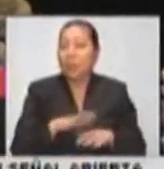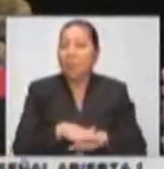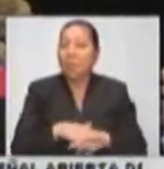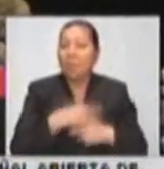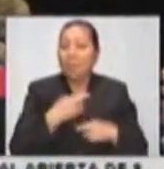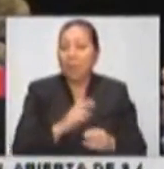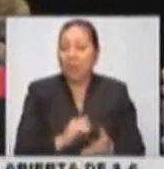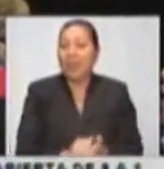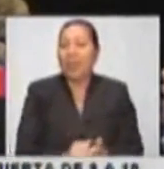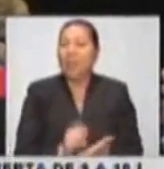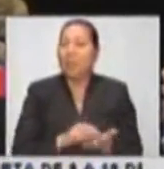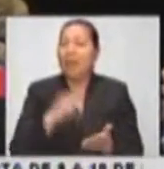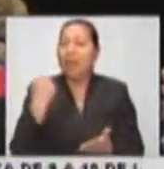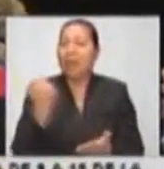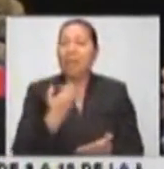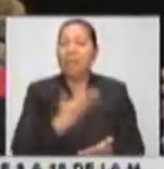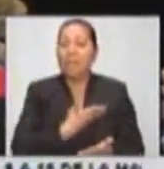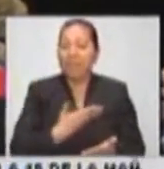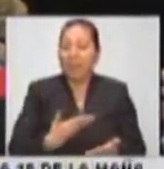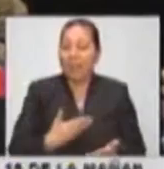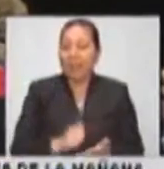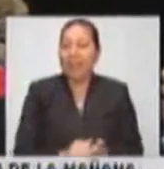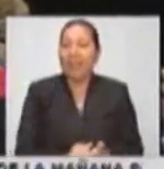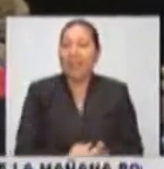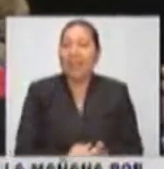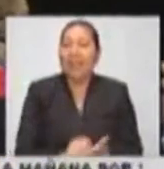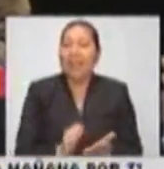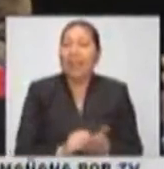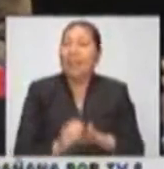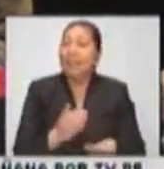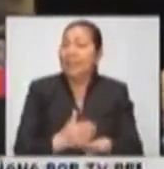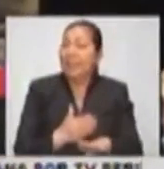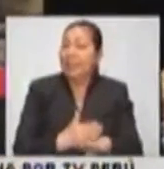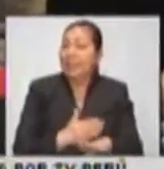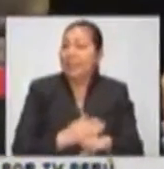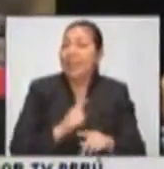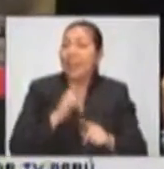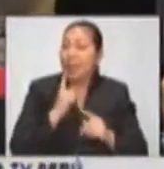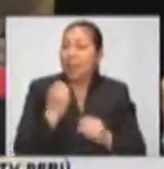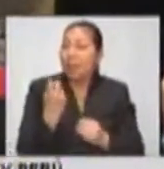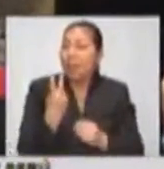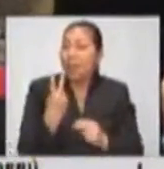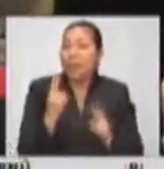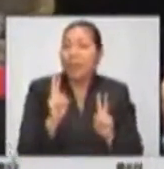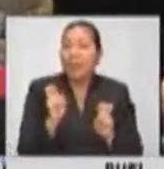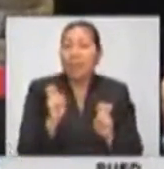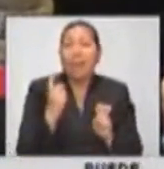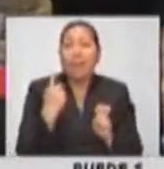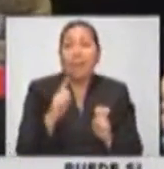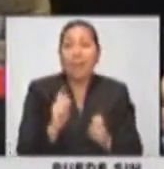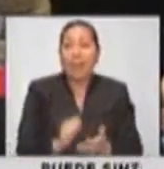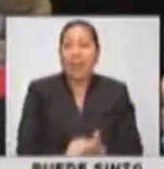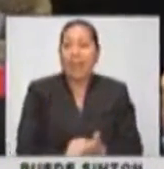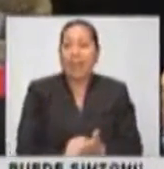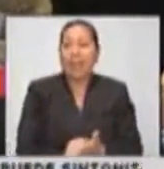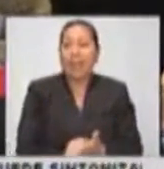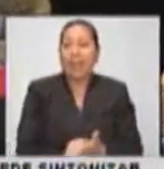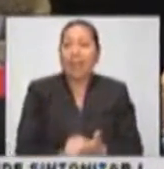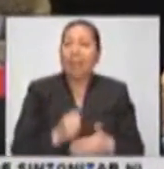tenemos una relación muy fuerte con el de gobernanza pública y desarrollo territorial, que solo con esos dos temas ya tendríamos